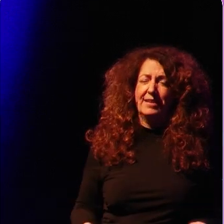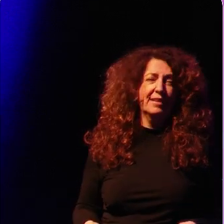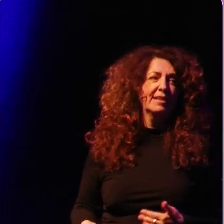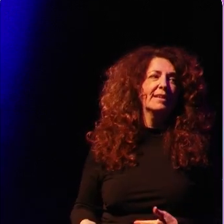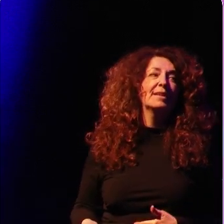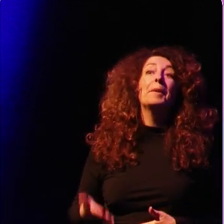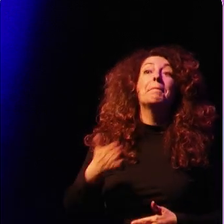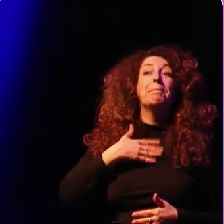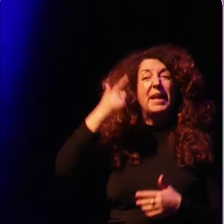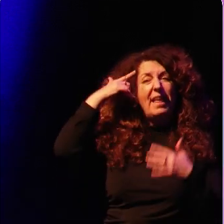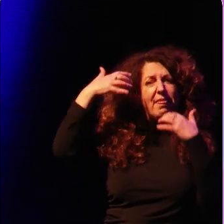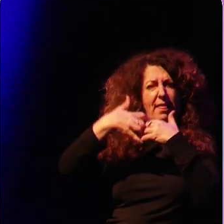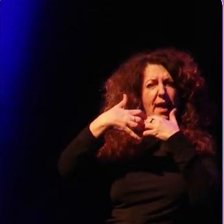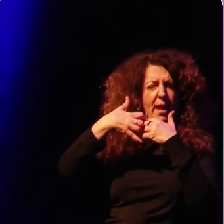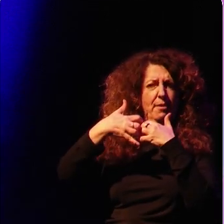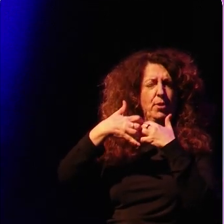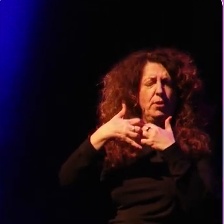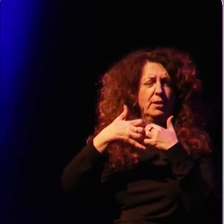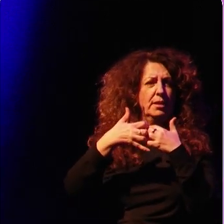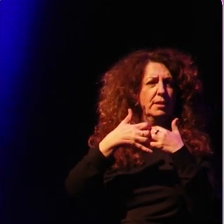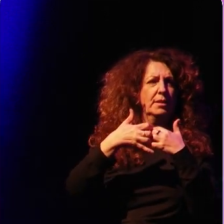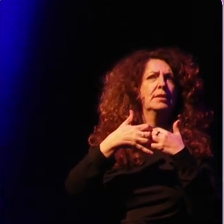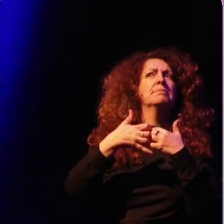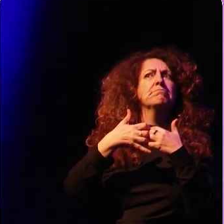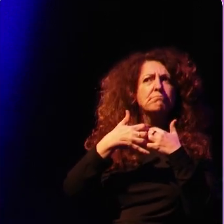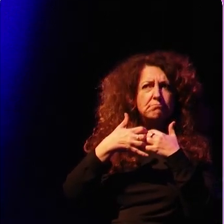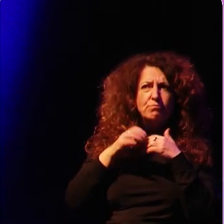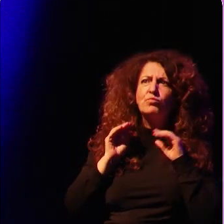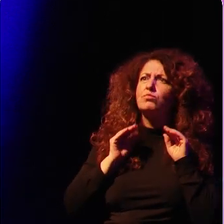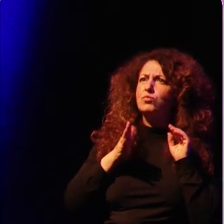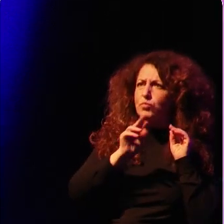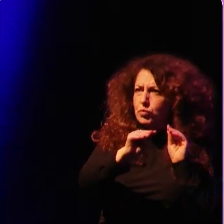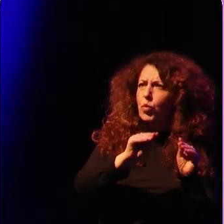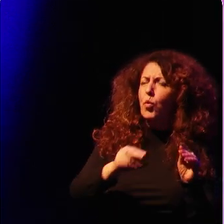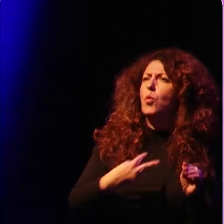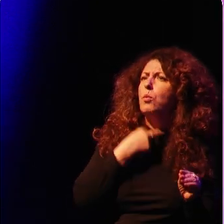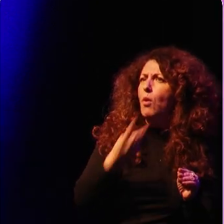es que mi cerebro me está diciendo, Payo, es tu voz.